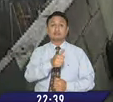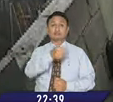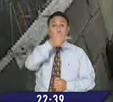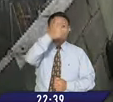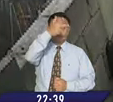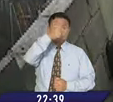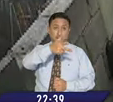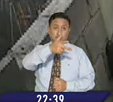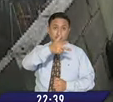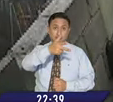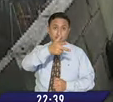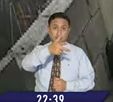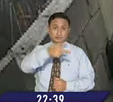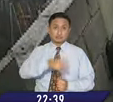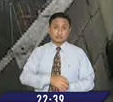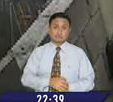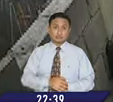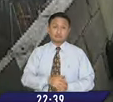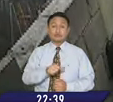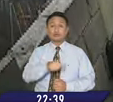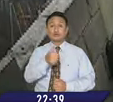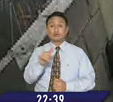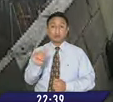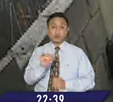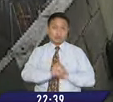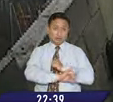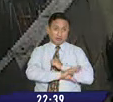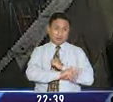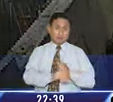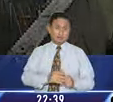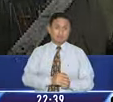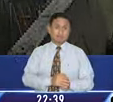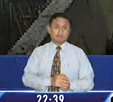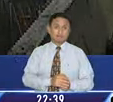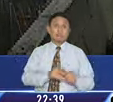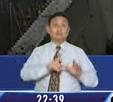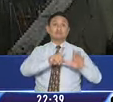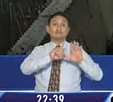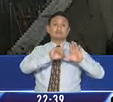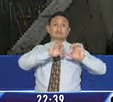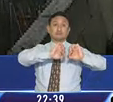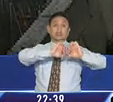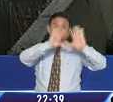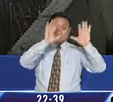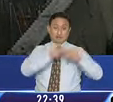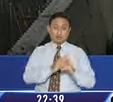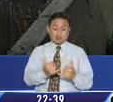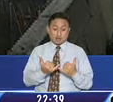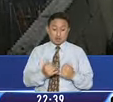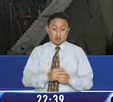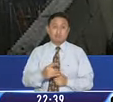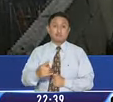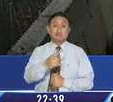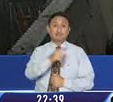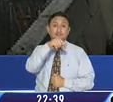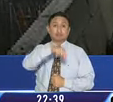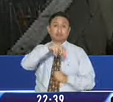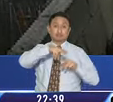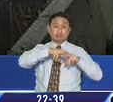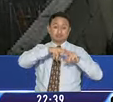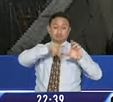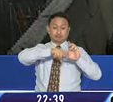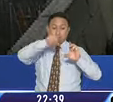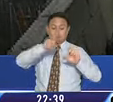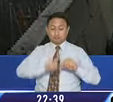seguridad del sector captó otro asalto similar. También a las 6 de la mañana, esta vez el delincuente se baja de un taxi